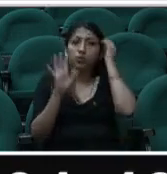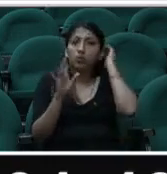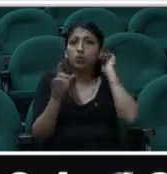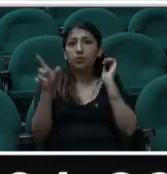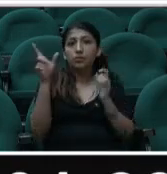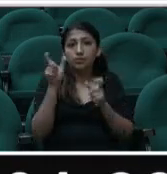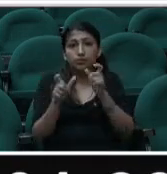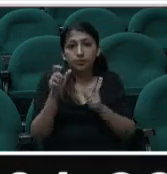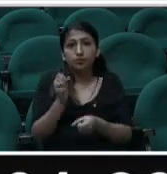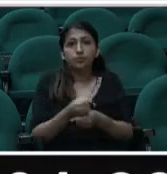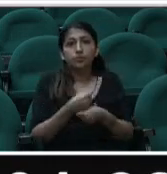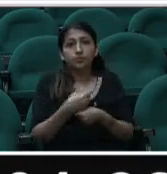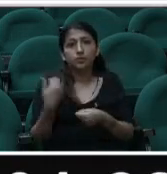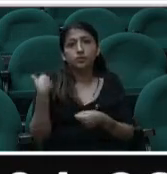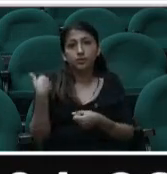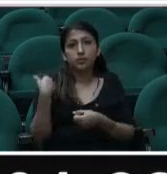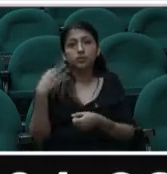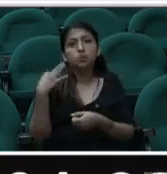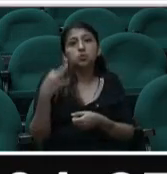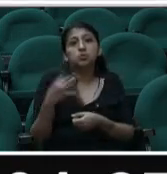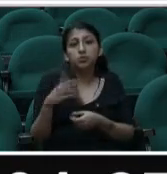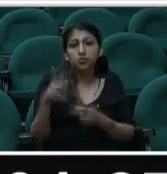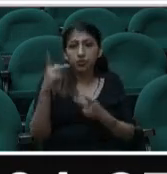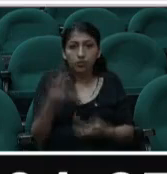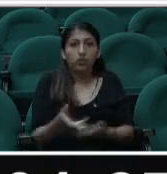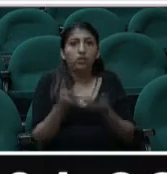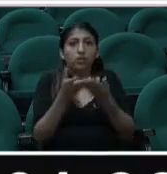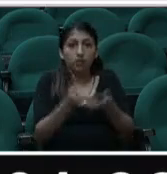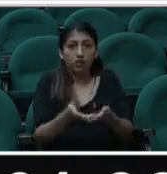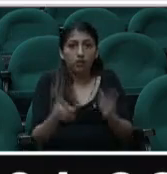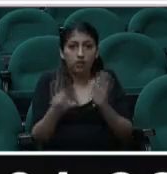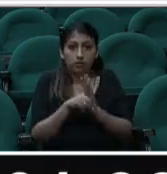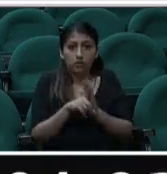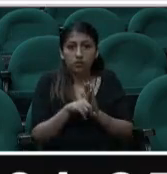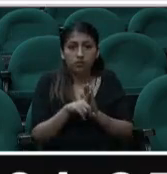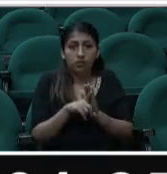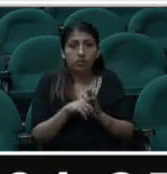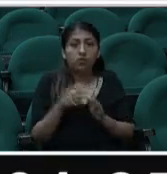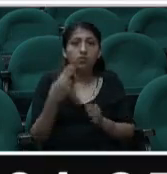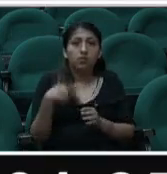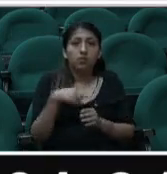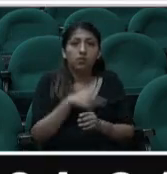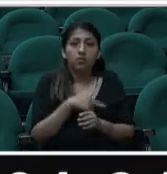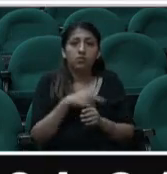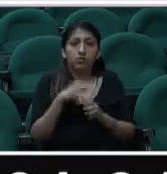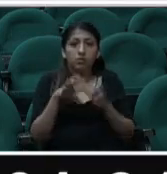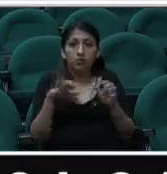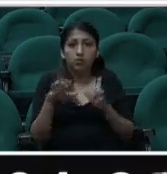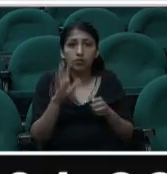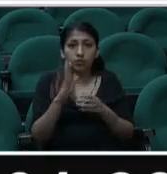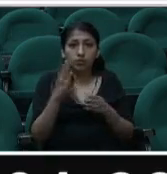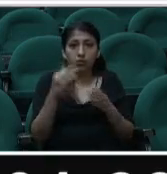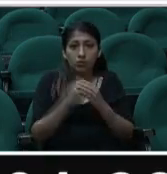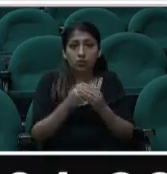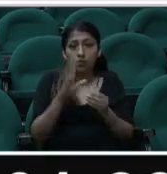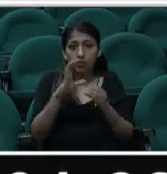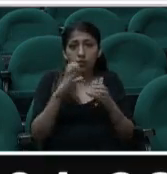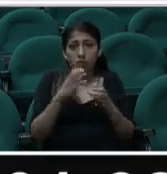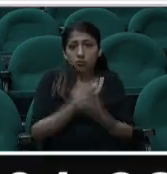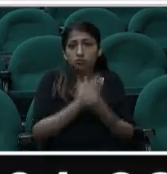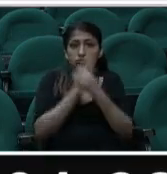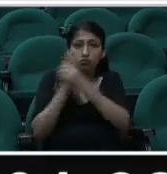ejecutivo que tenga la voluntad política de hacer ese reglamento vamos a promover una enmienda constitucional